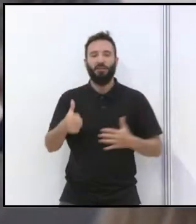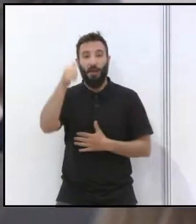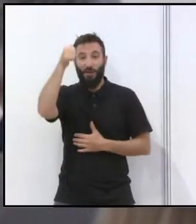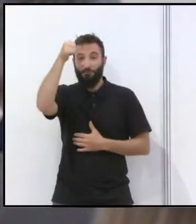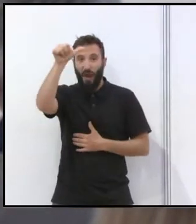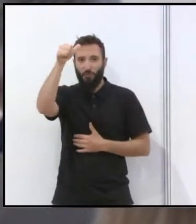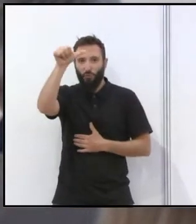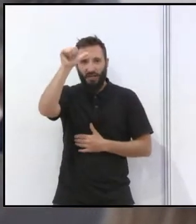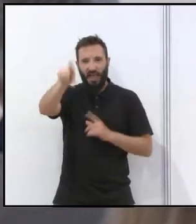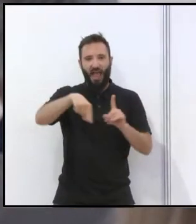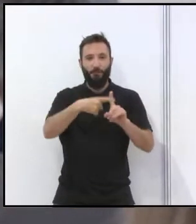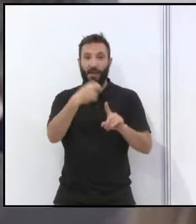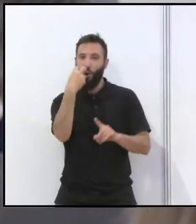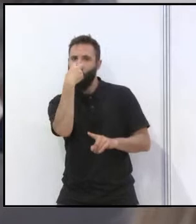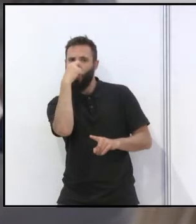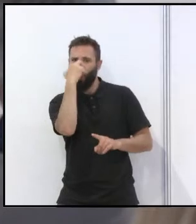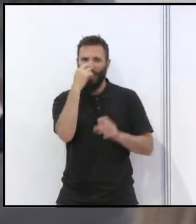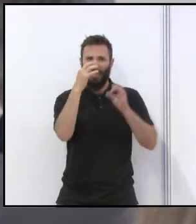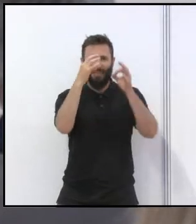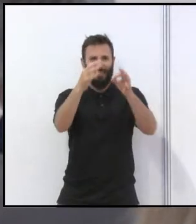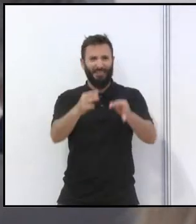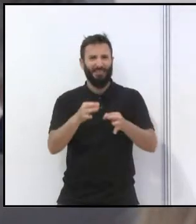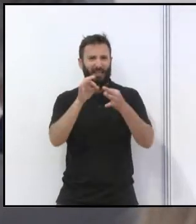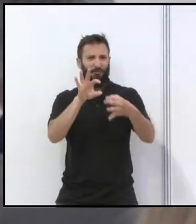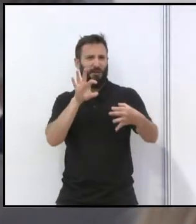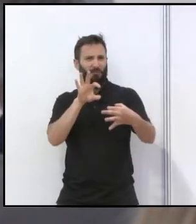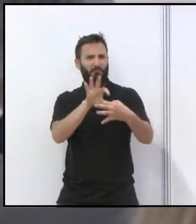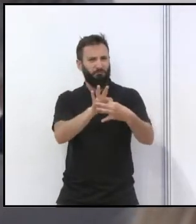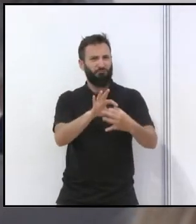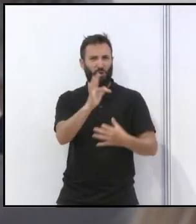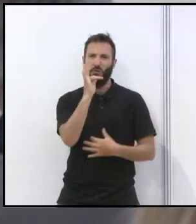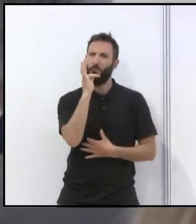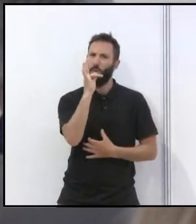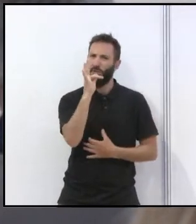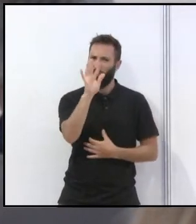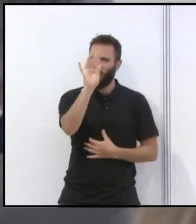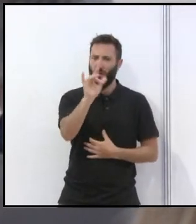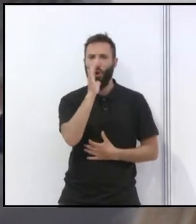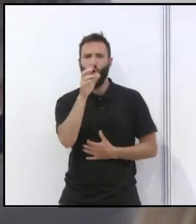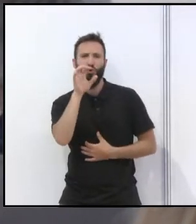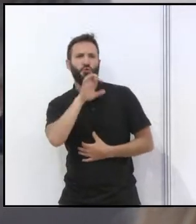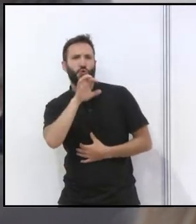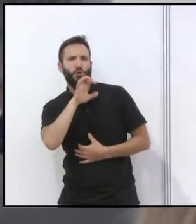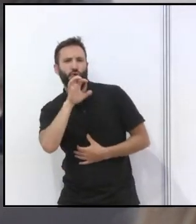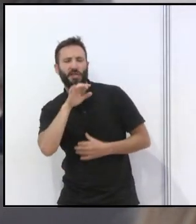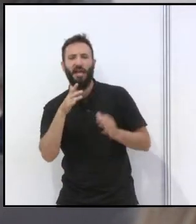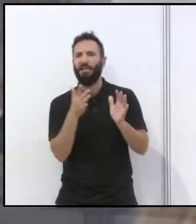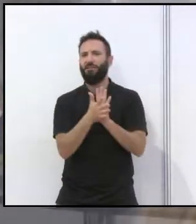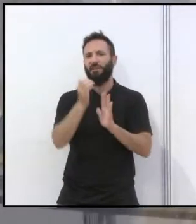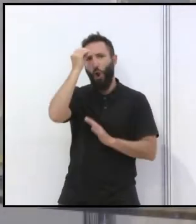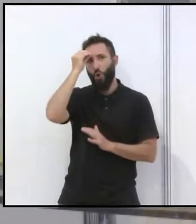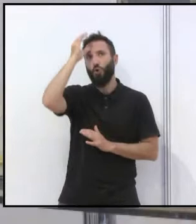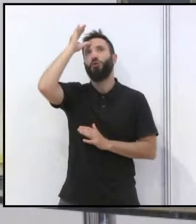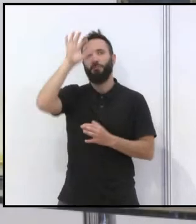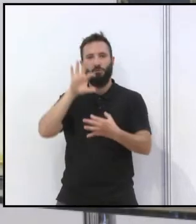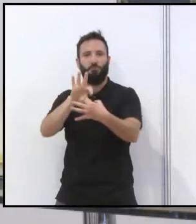la curiosidad siempre han sido buenas cosas, porque de verdad que la curiosidad es la madre de todo el conocimiento.